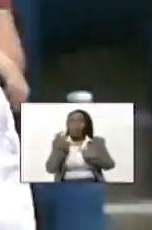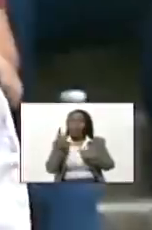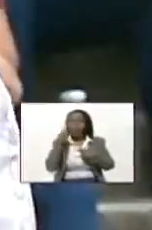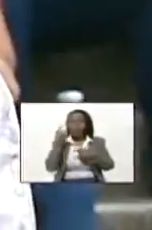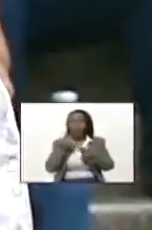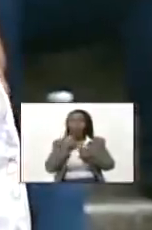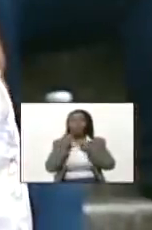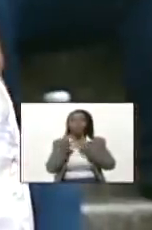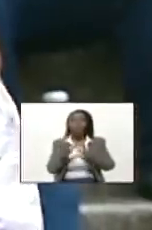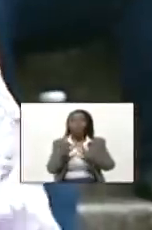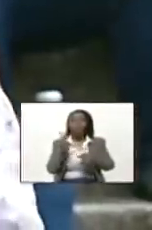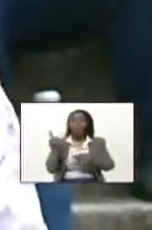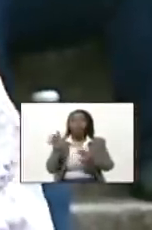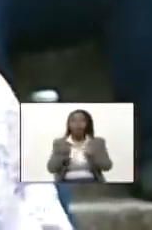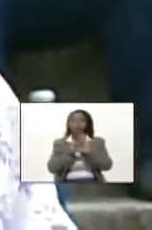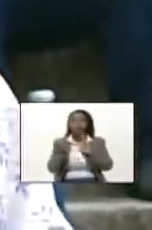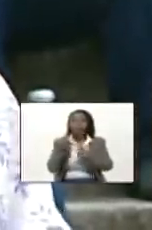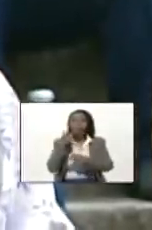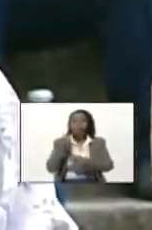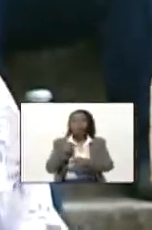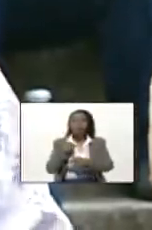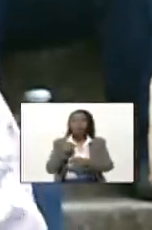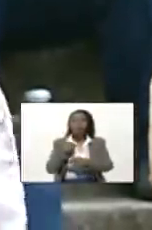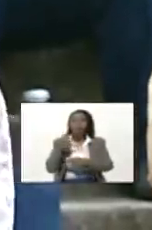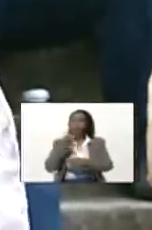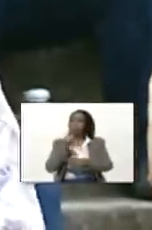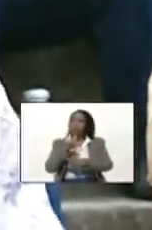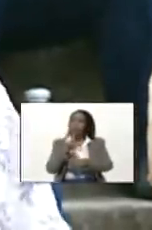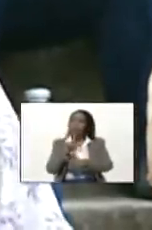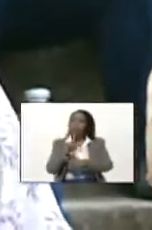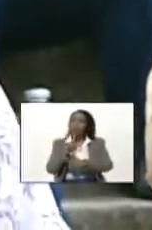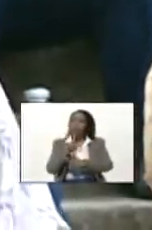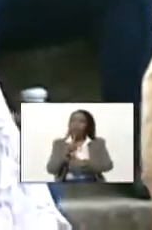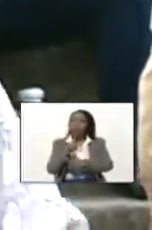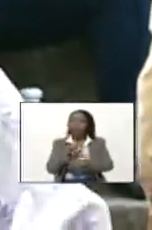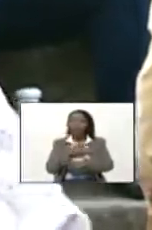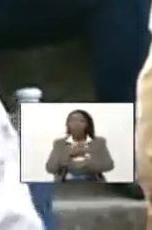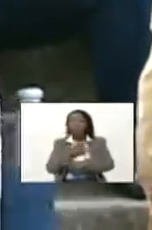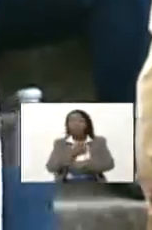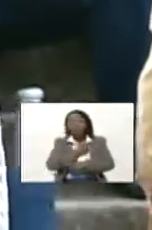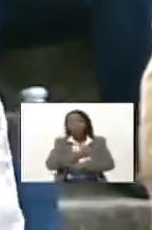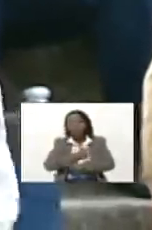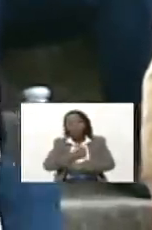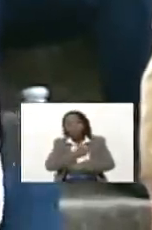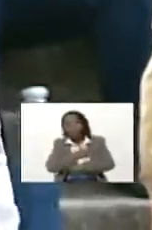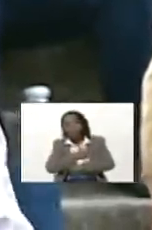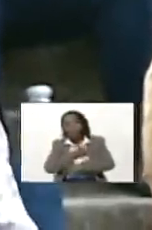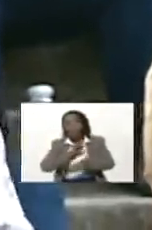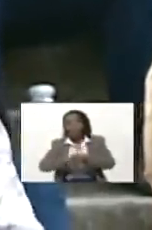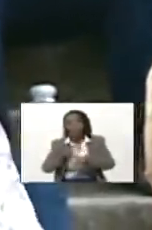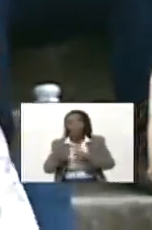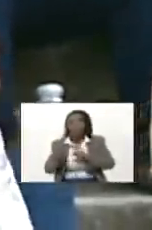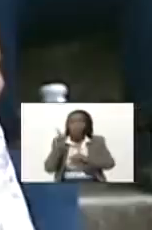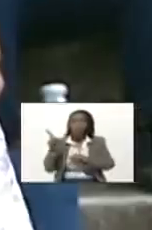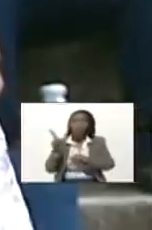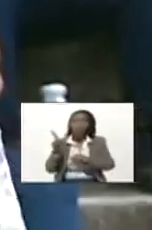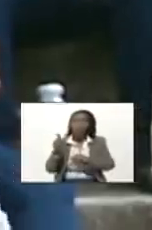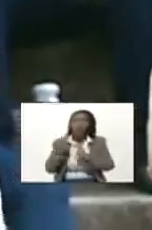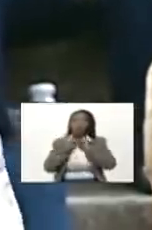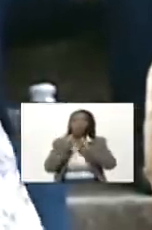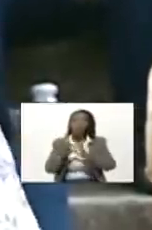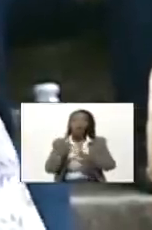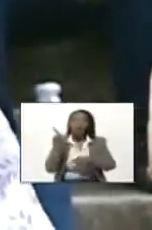vamos a perder, y muchos constituyentes me dijeron, Noelí, lo lamentamos, pero ustedes van a perder esos